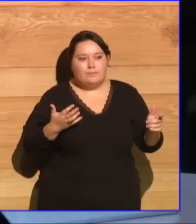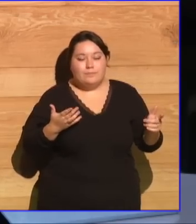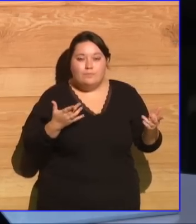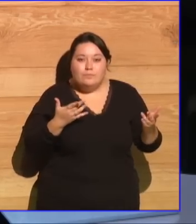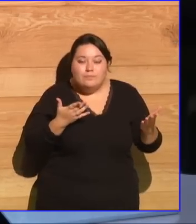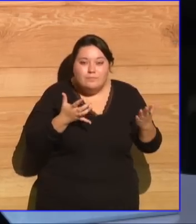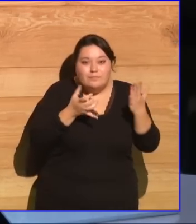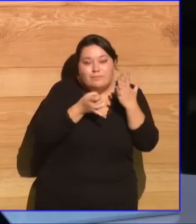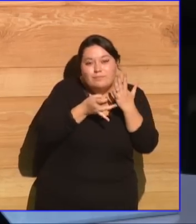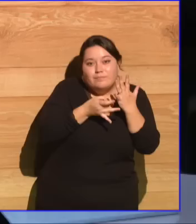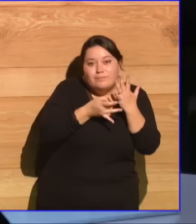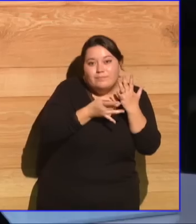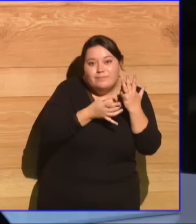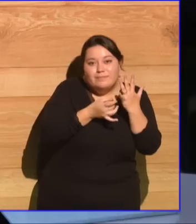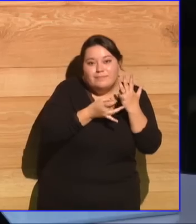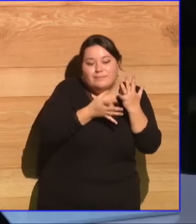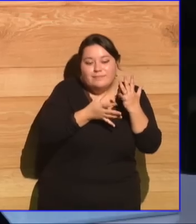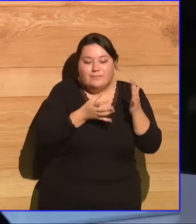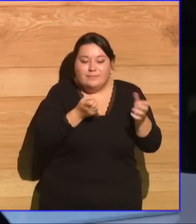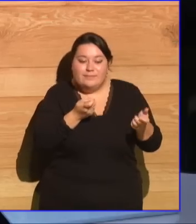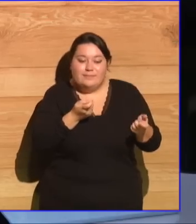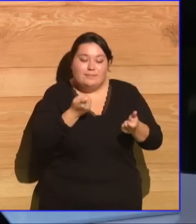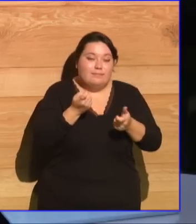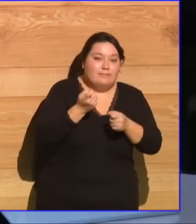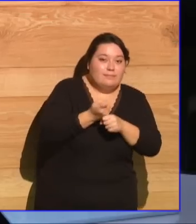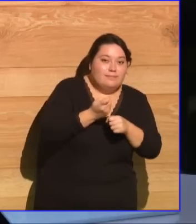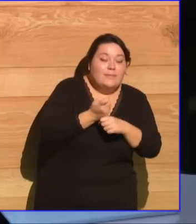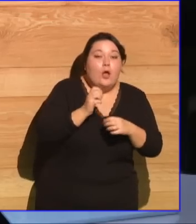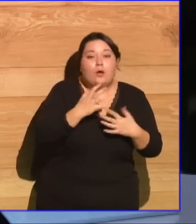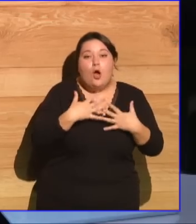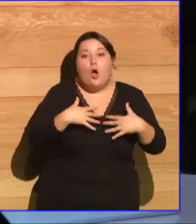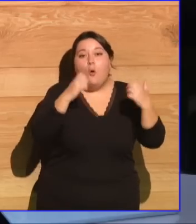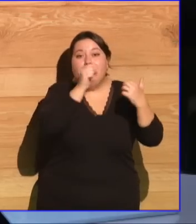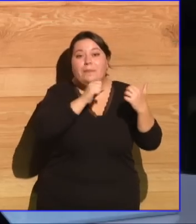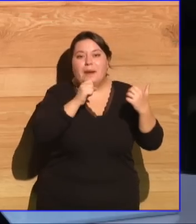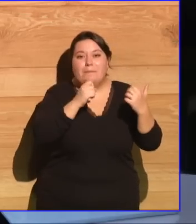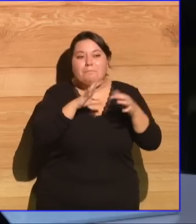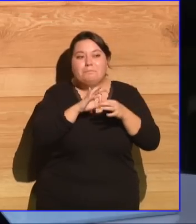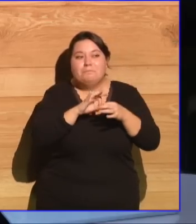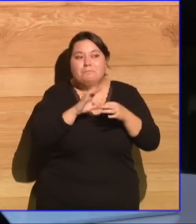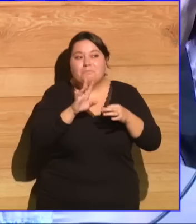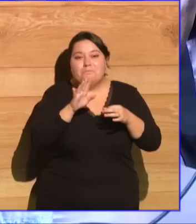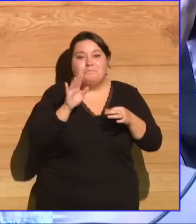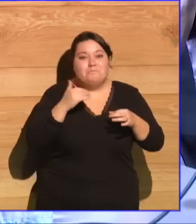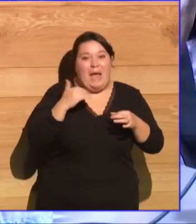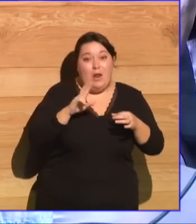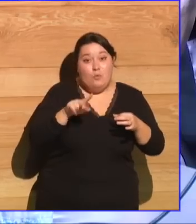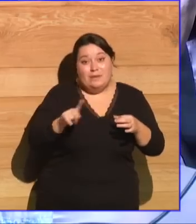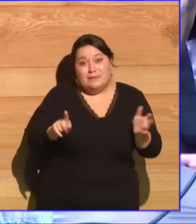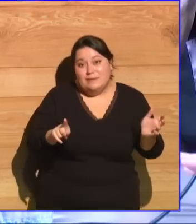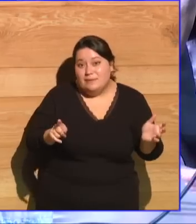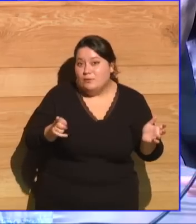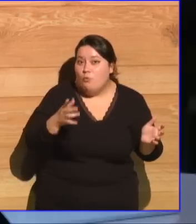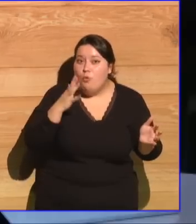cualidad operística que no es mala, porque la ópera no es mala, no estoy tratando de... Pero desapega, ¿no? De alguna manera. Bueno, esa